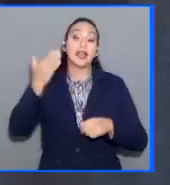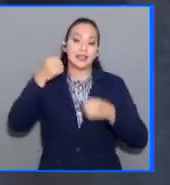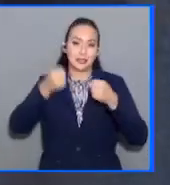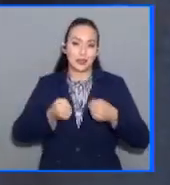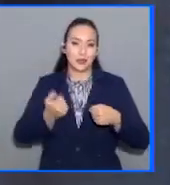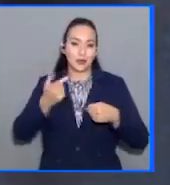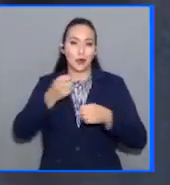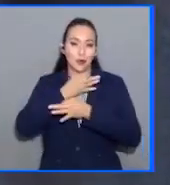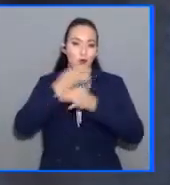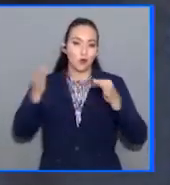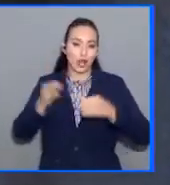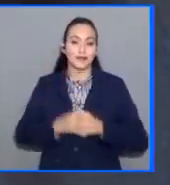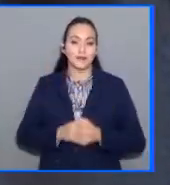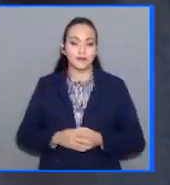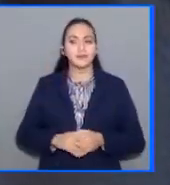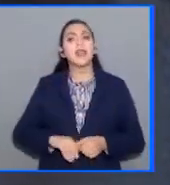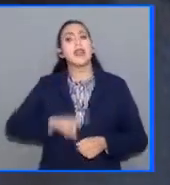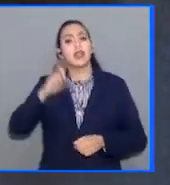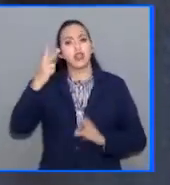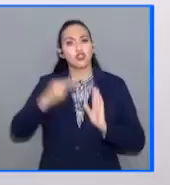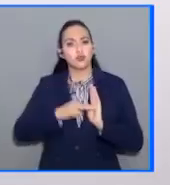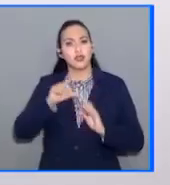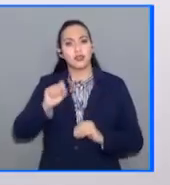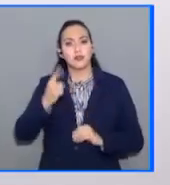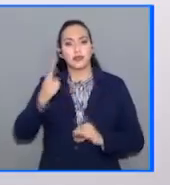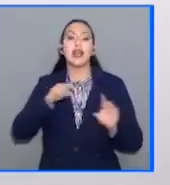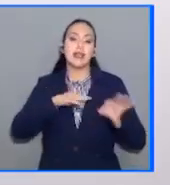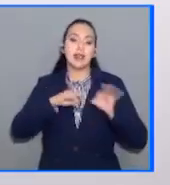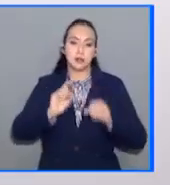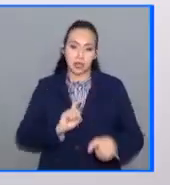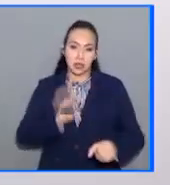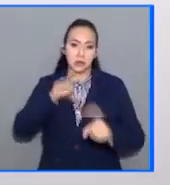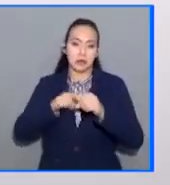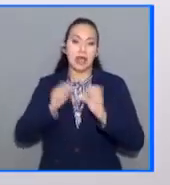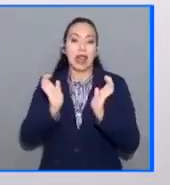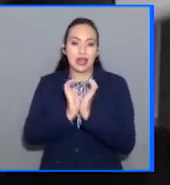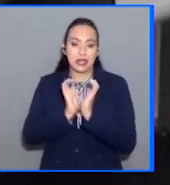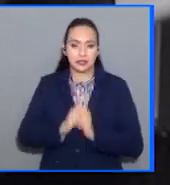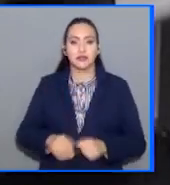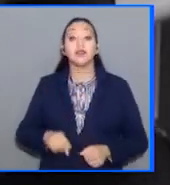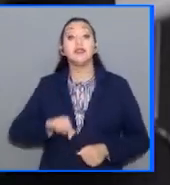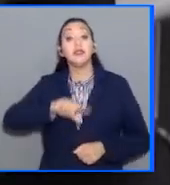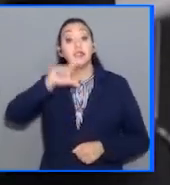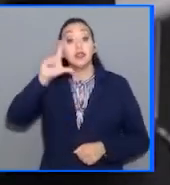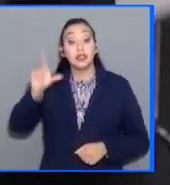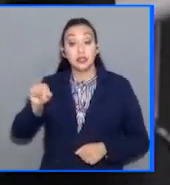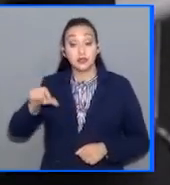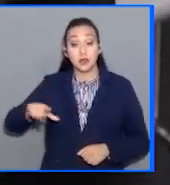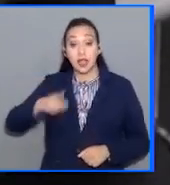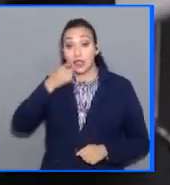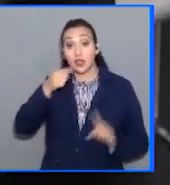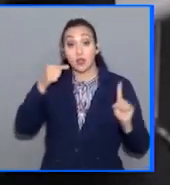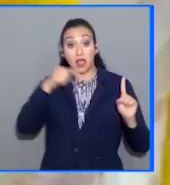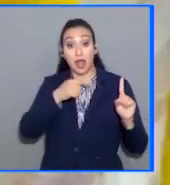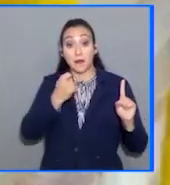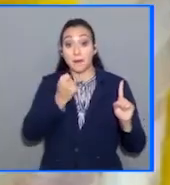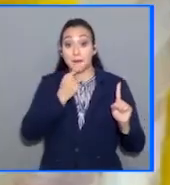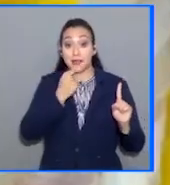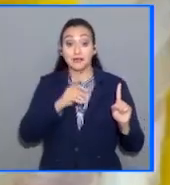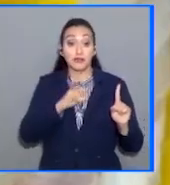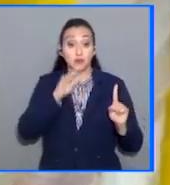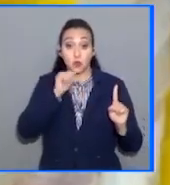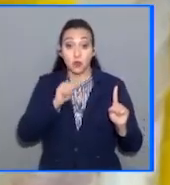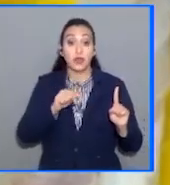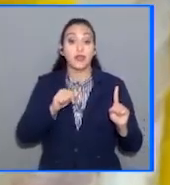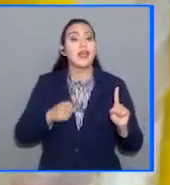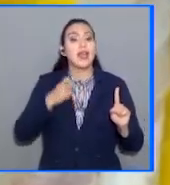de 2021 fue inscrito al ISSSTE por su empleo y el INER le notificó que únicamente podían proporcionar el tratamiento en forma gratuita